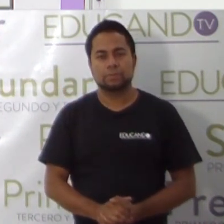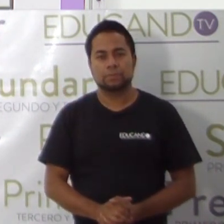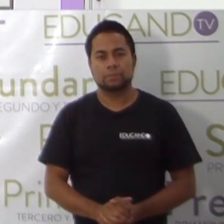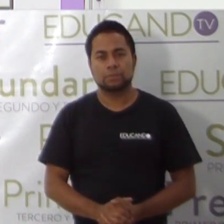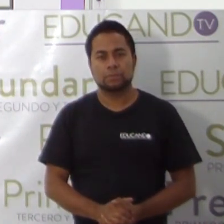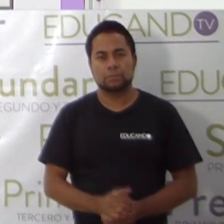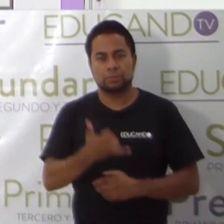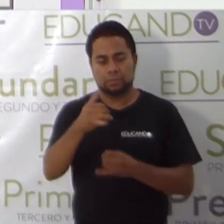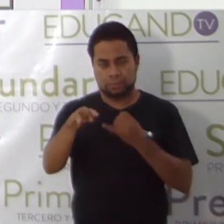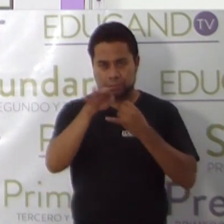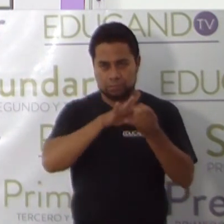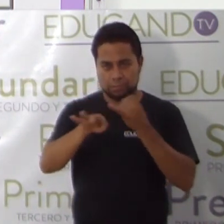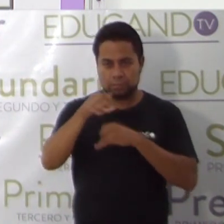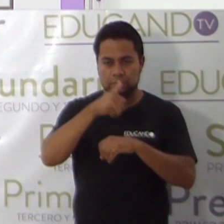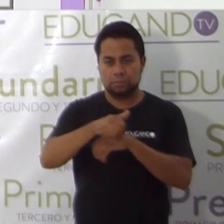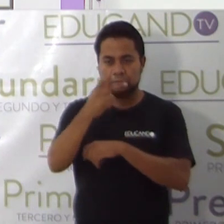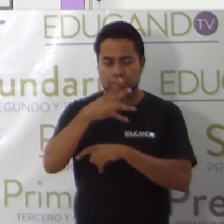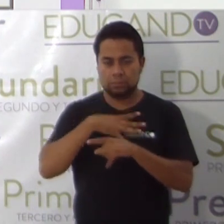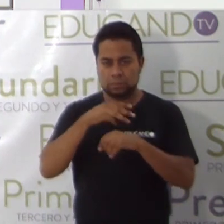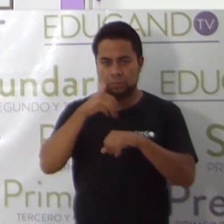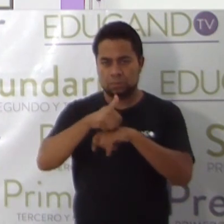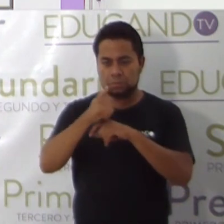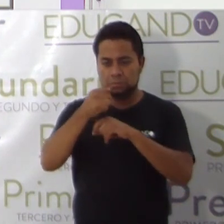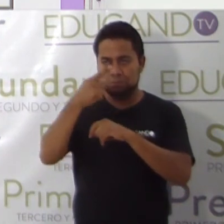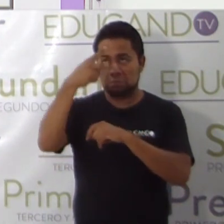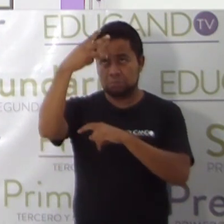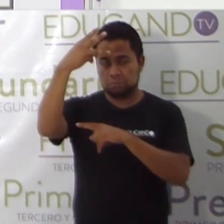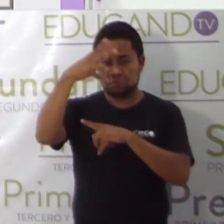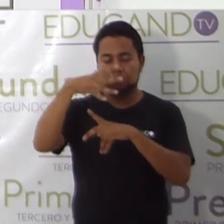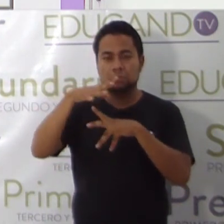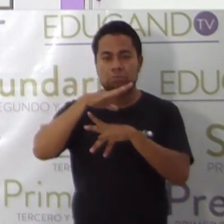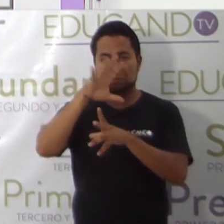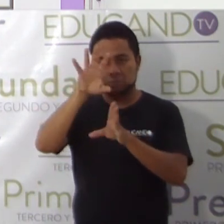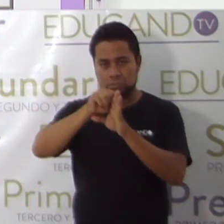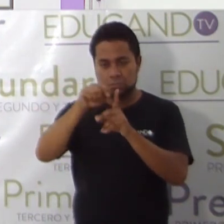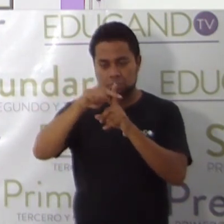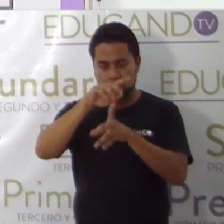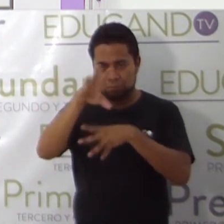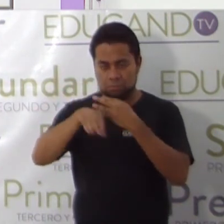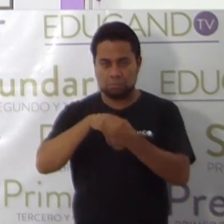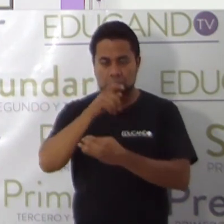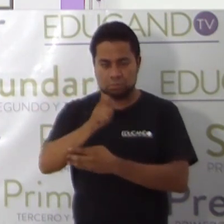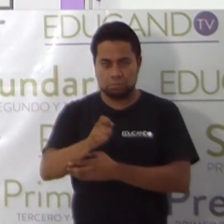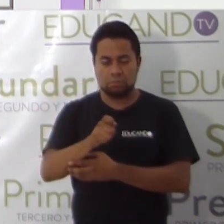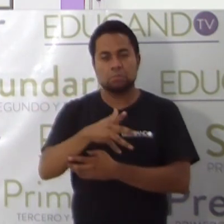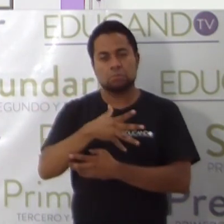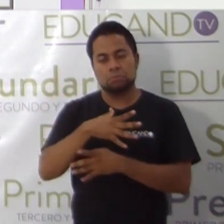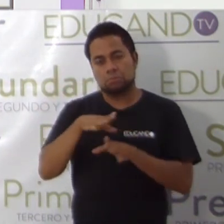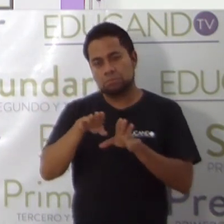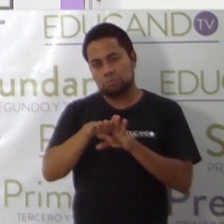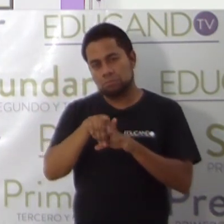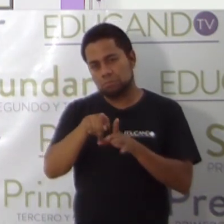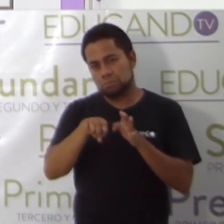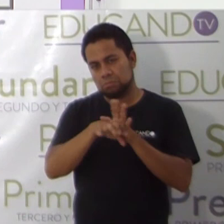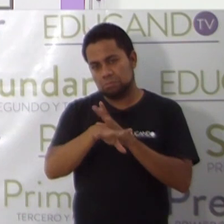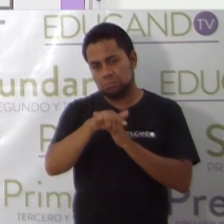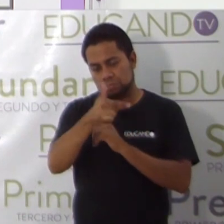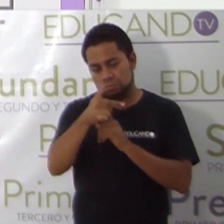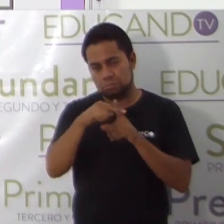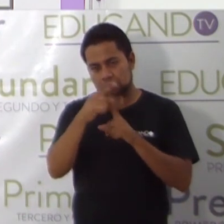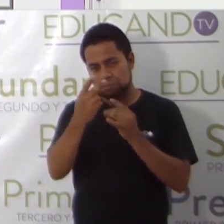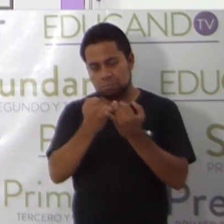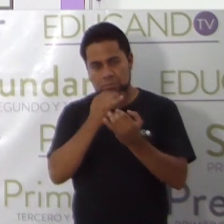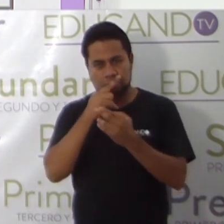Y por último, el 2 tiene tres datos arriba, vamos a sumarle esos tres datos. Y obviamente si aquí llevamos 12 más 2